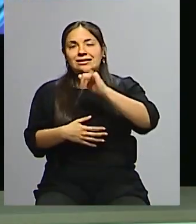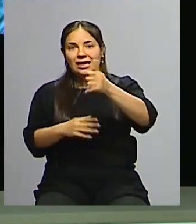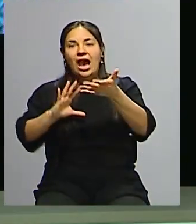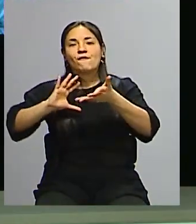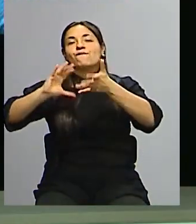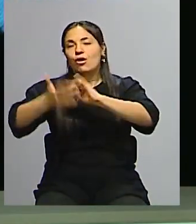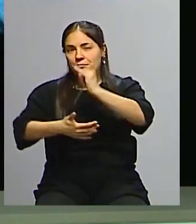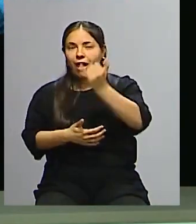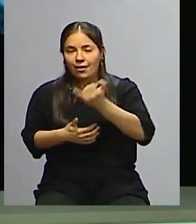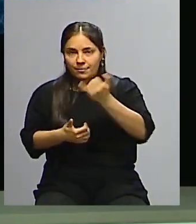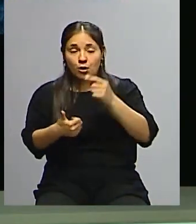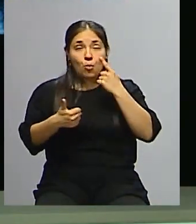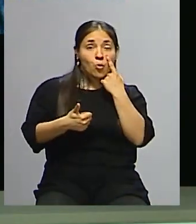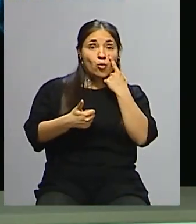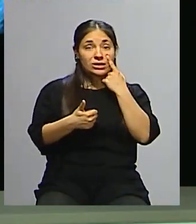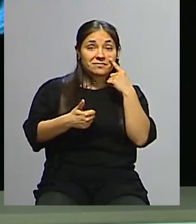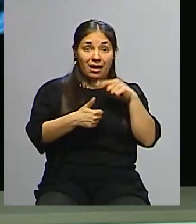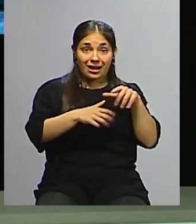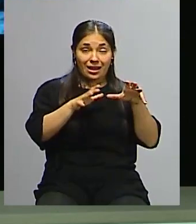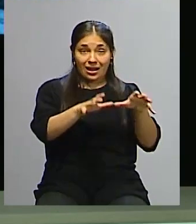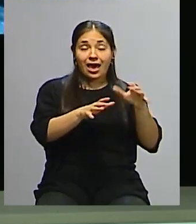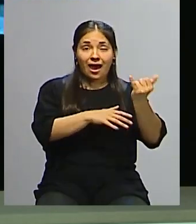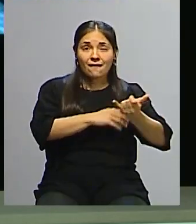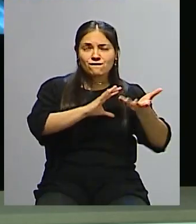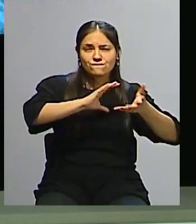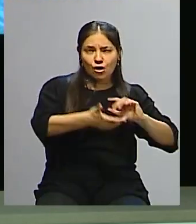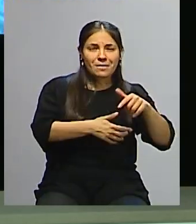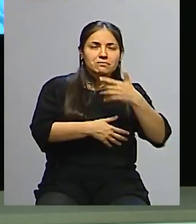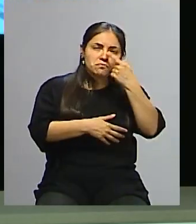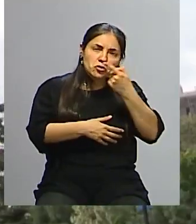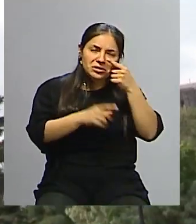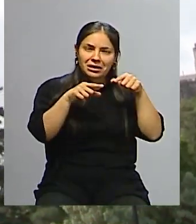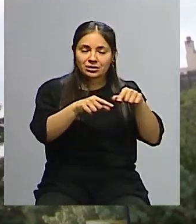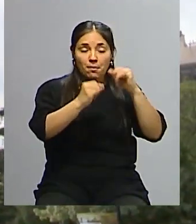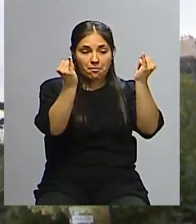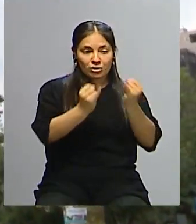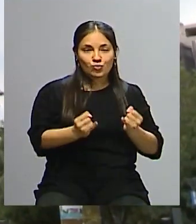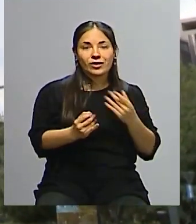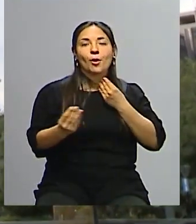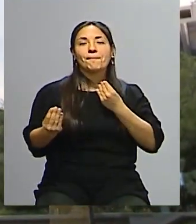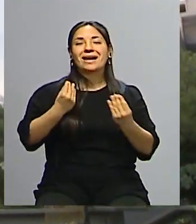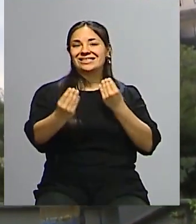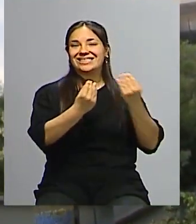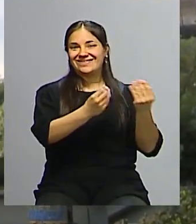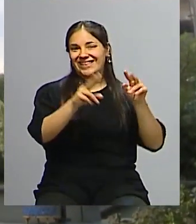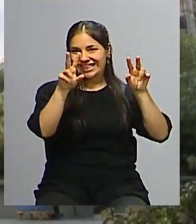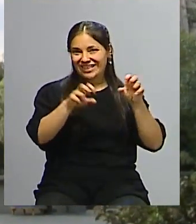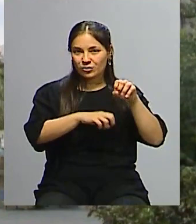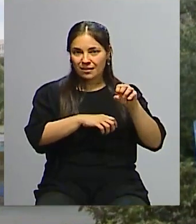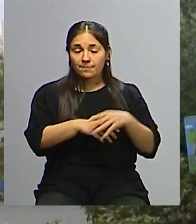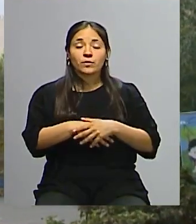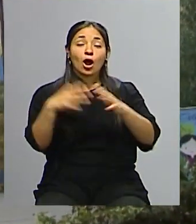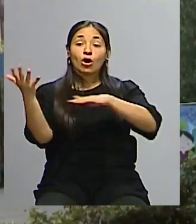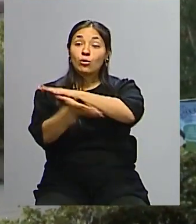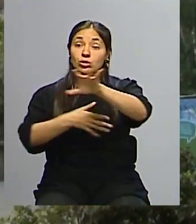técnicas, ¿no? A nivel municipal hay una técnica que bastante interesante que se llama presupuesto participativo, donde se le invita a la